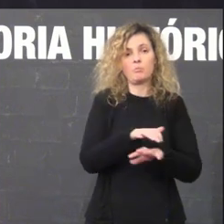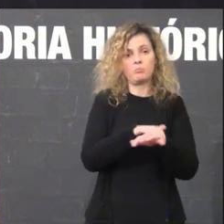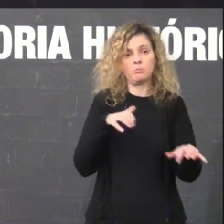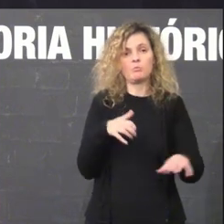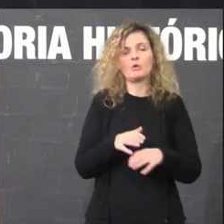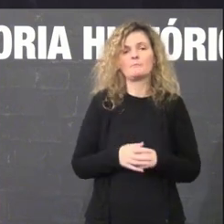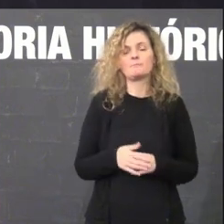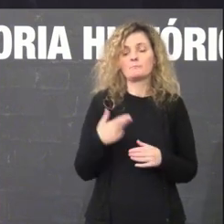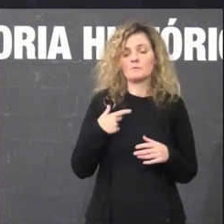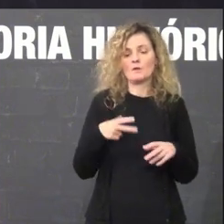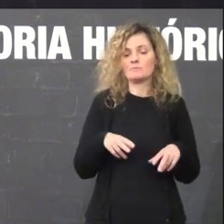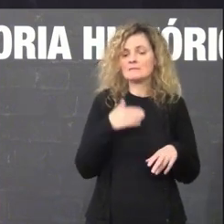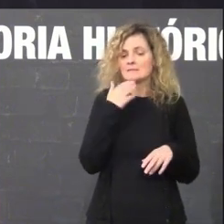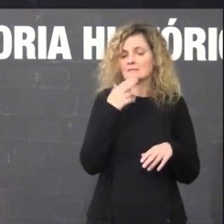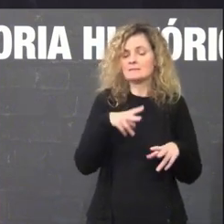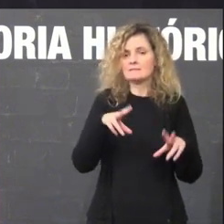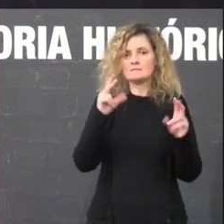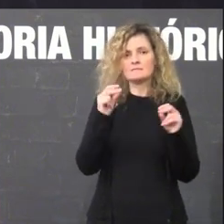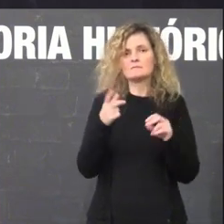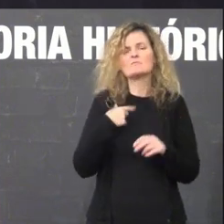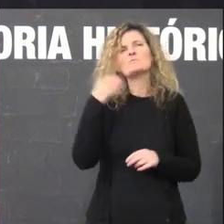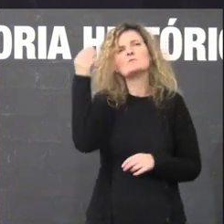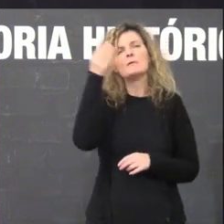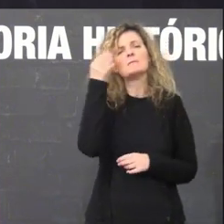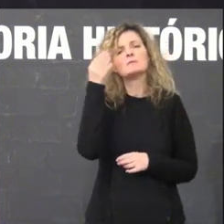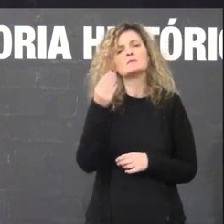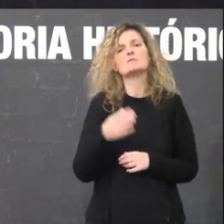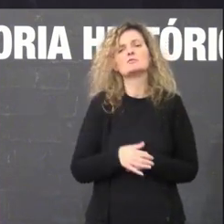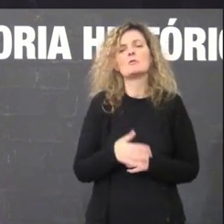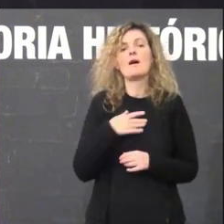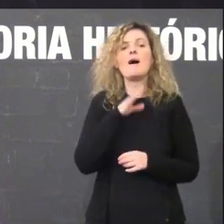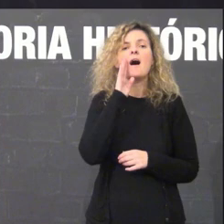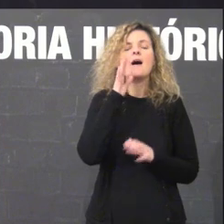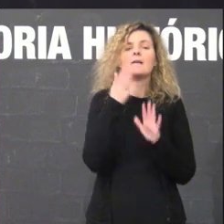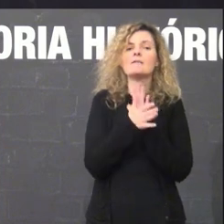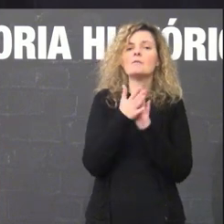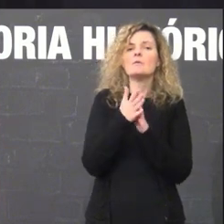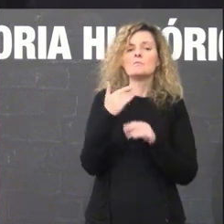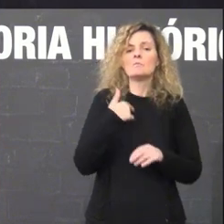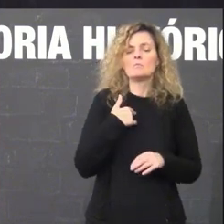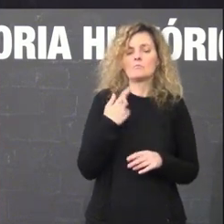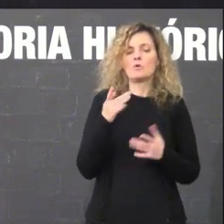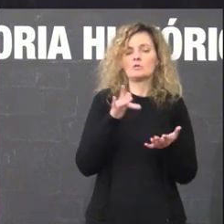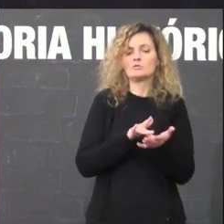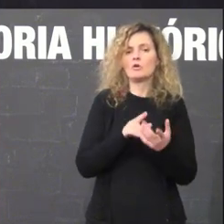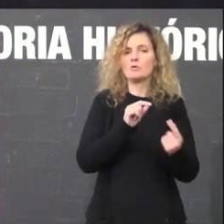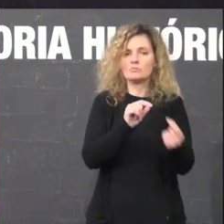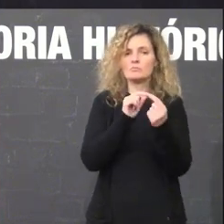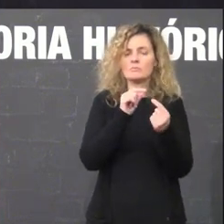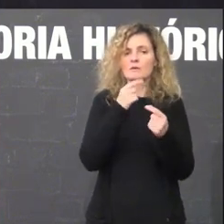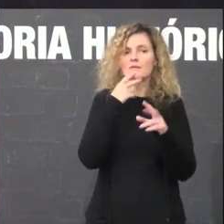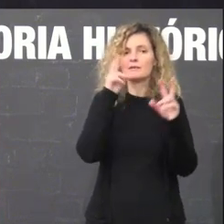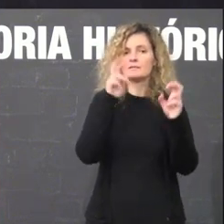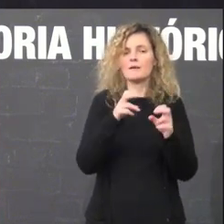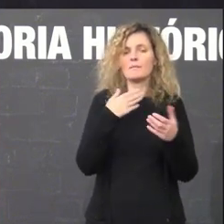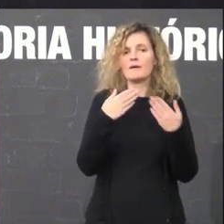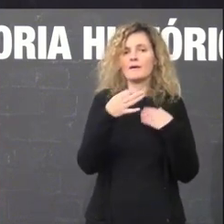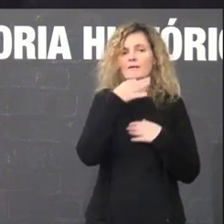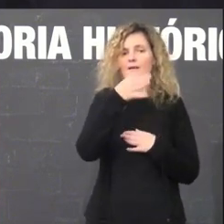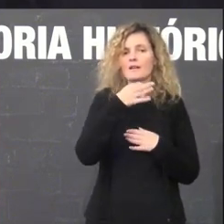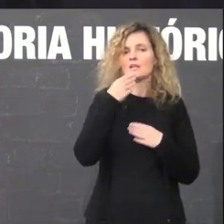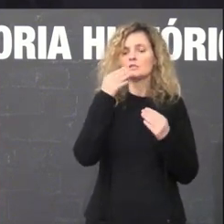voy terminando cuando yo pienso que como decía antes que cuando uno disputa el relato sobre la historia Eso